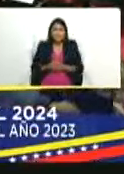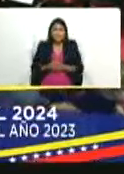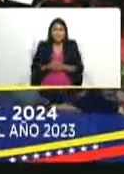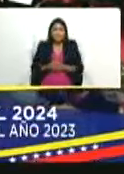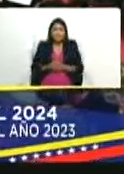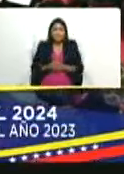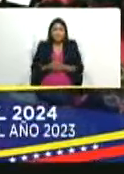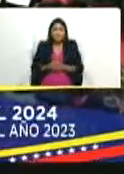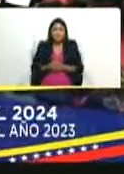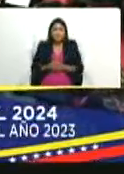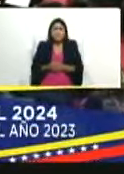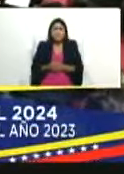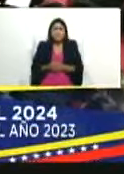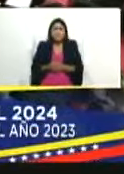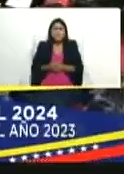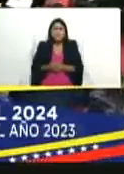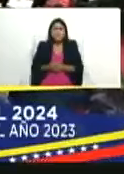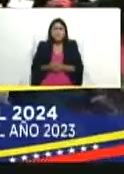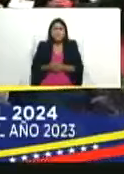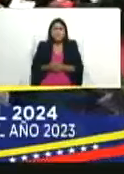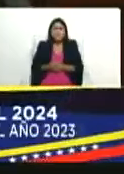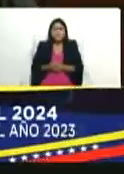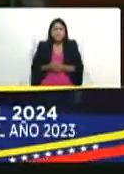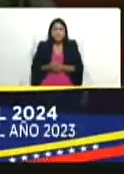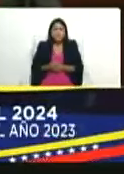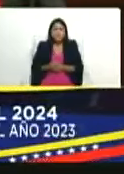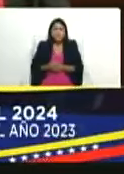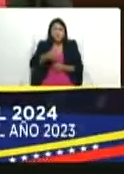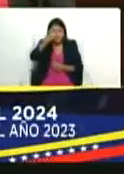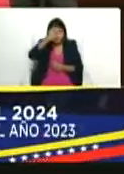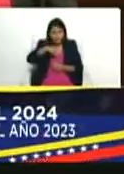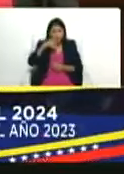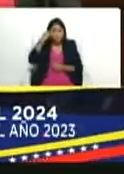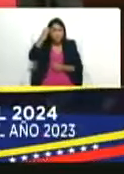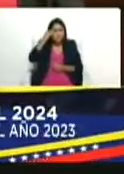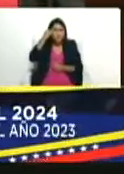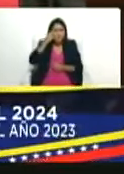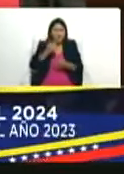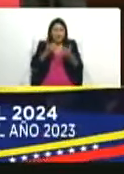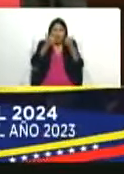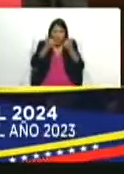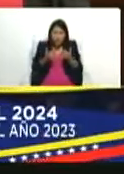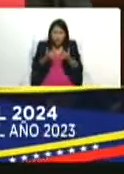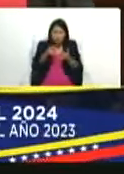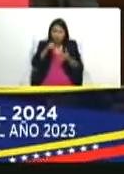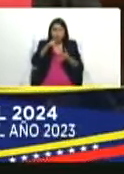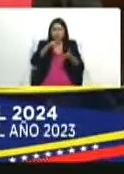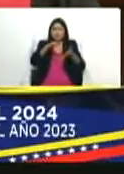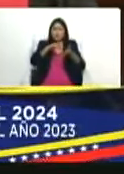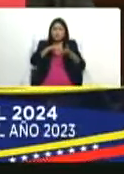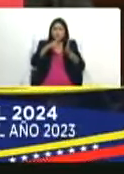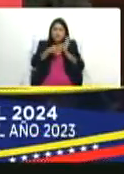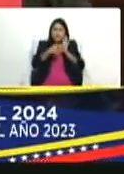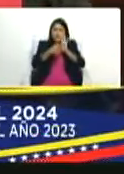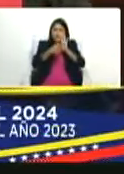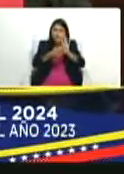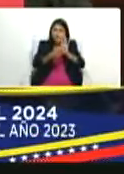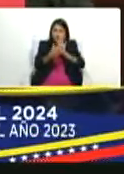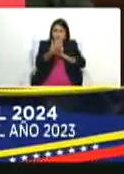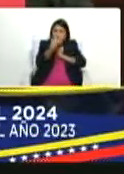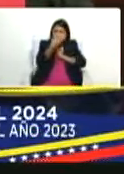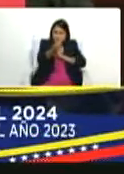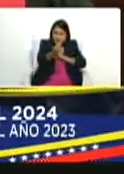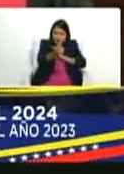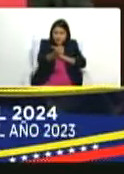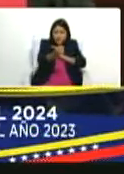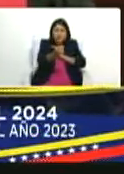la reflexión que haré a continuación procura interpretar algunos